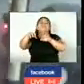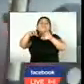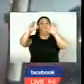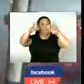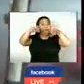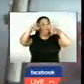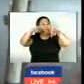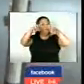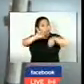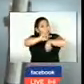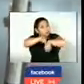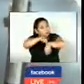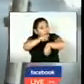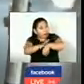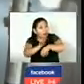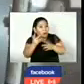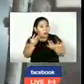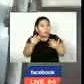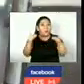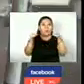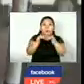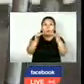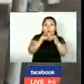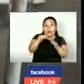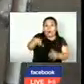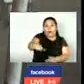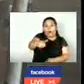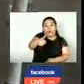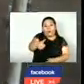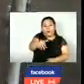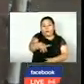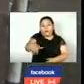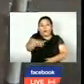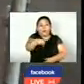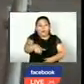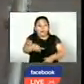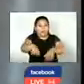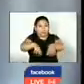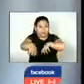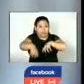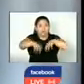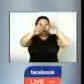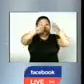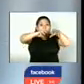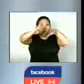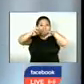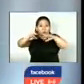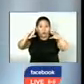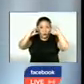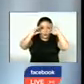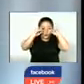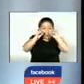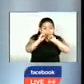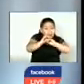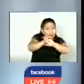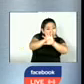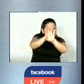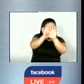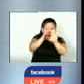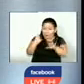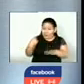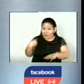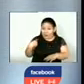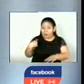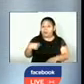próximos minutos. Hemos tenido tormentas también en diferentes partes del territorio nacional en el transcurso de la noche y la madrugada de